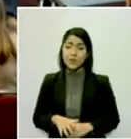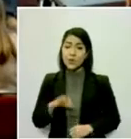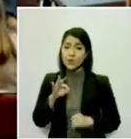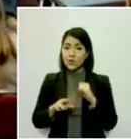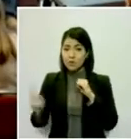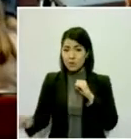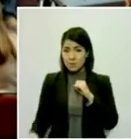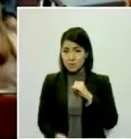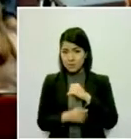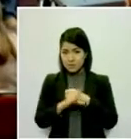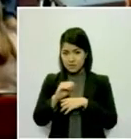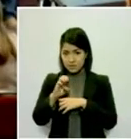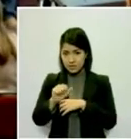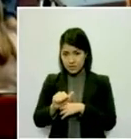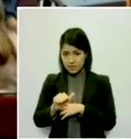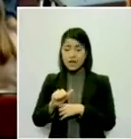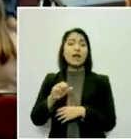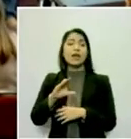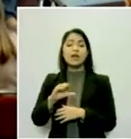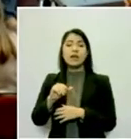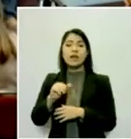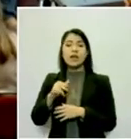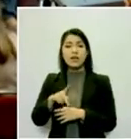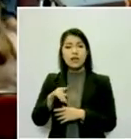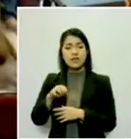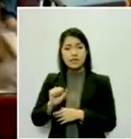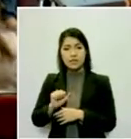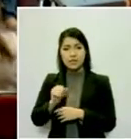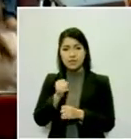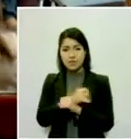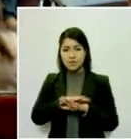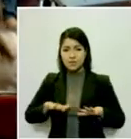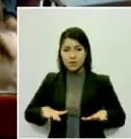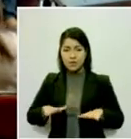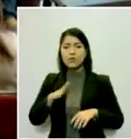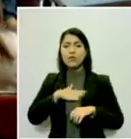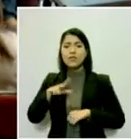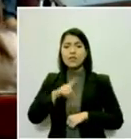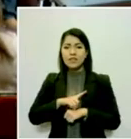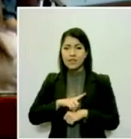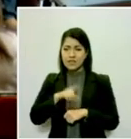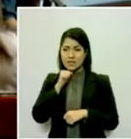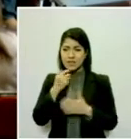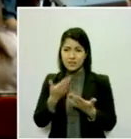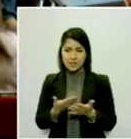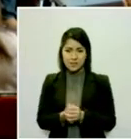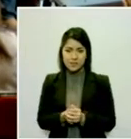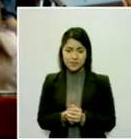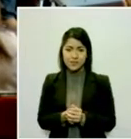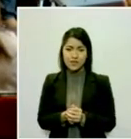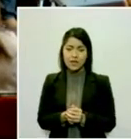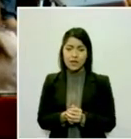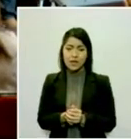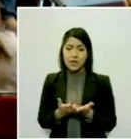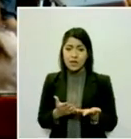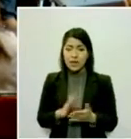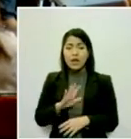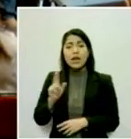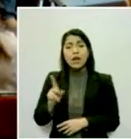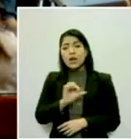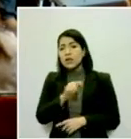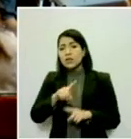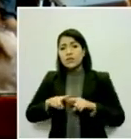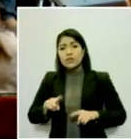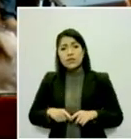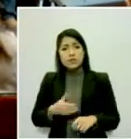Última pregunta, César Solís Rivera, Kaiser Informativo. Buenos días, señor gobernador. Me bajo para escuchar mejor. Señores funcionarios,